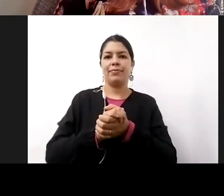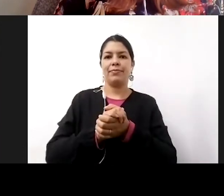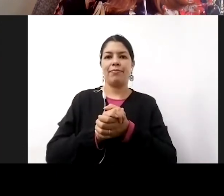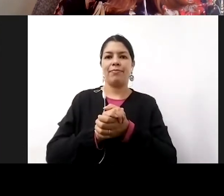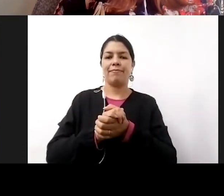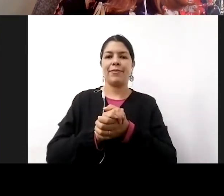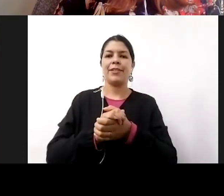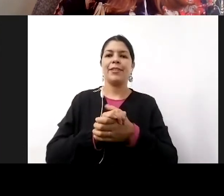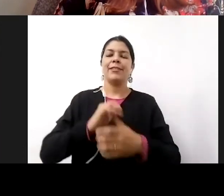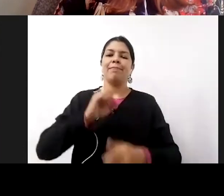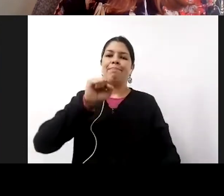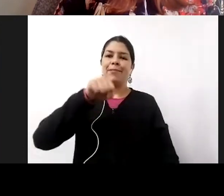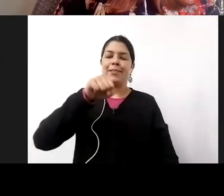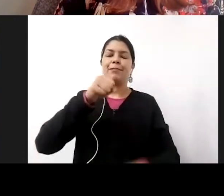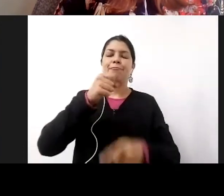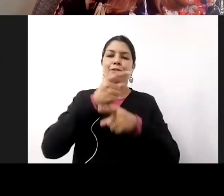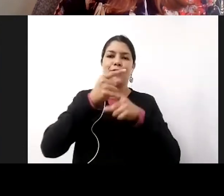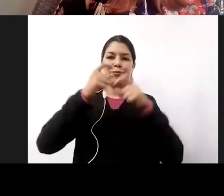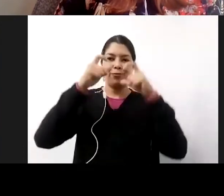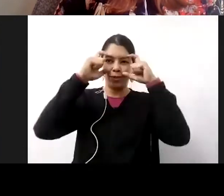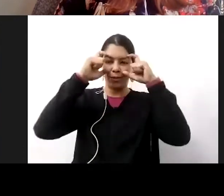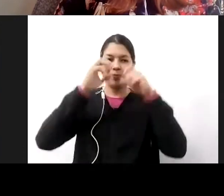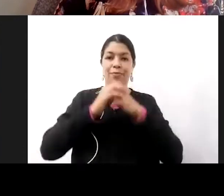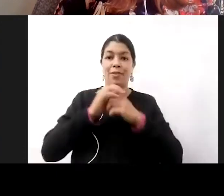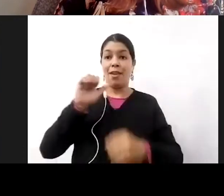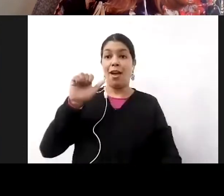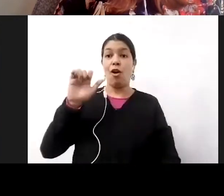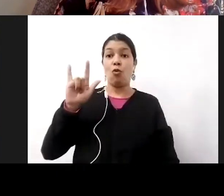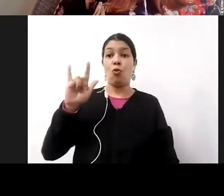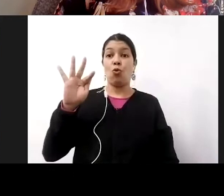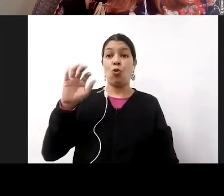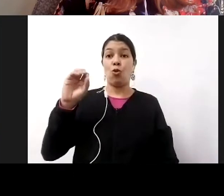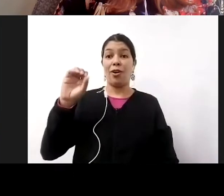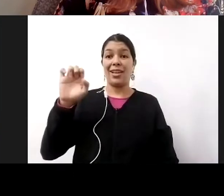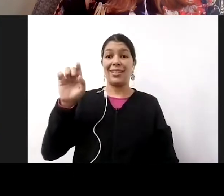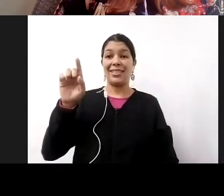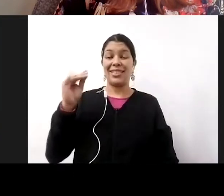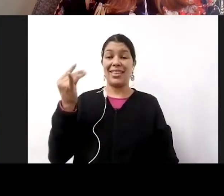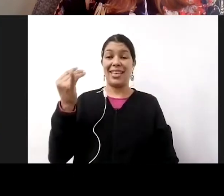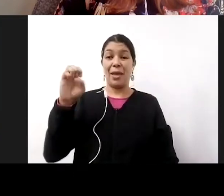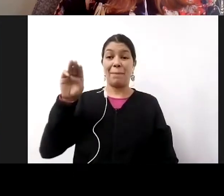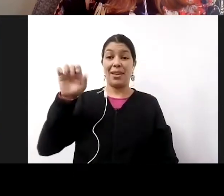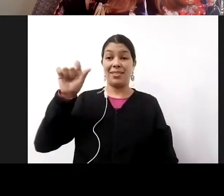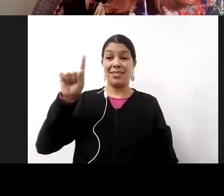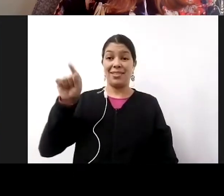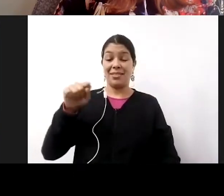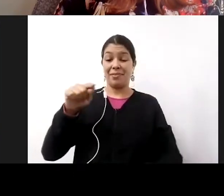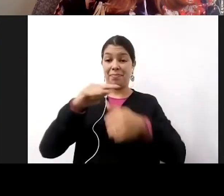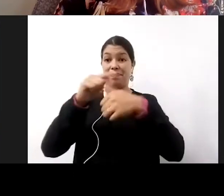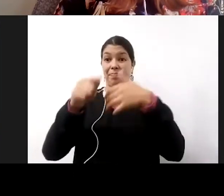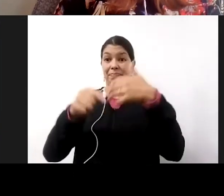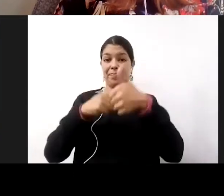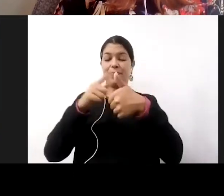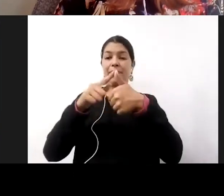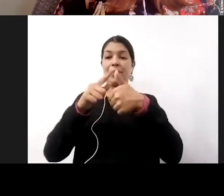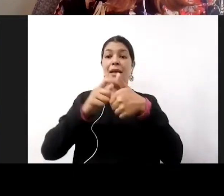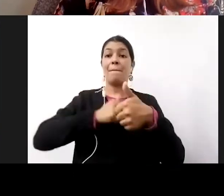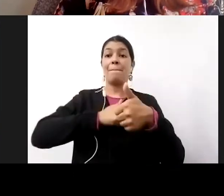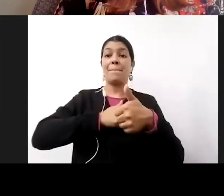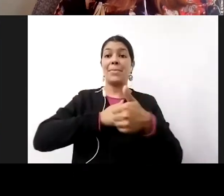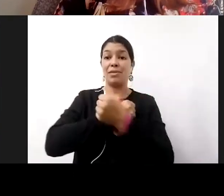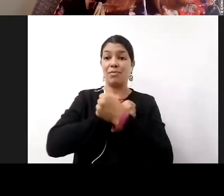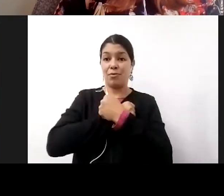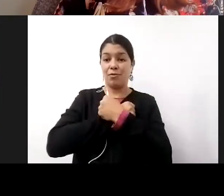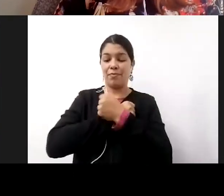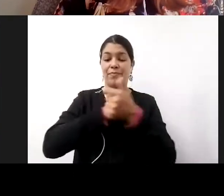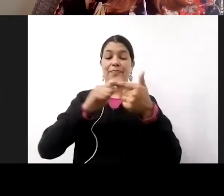Así es, Will. Dentro de los autoesquemas se encierran un concepto muy amplio como son autoestima,